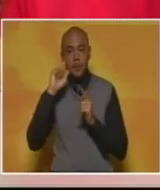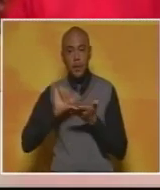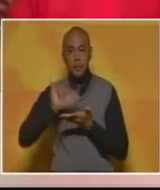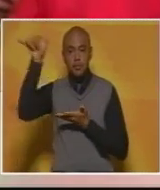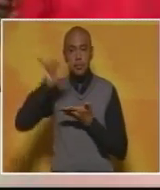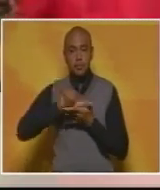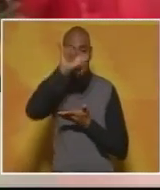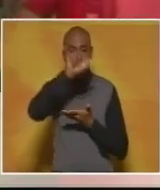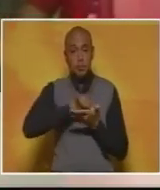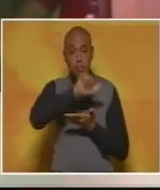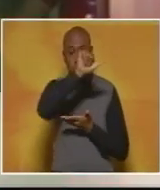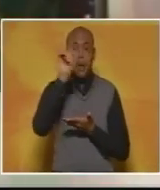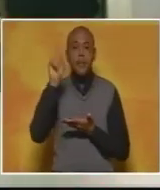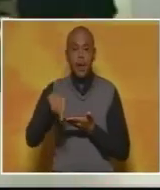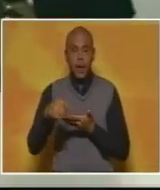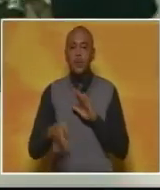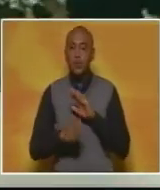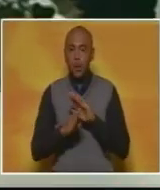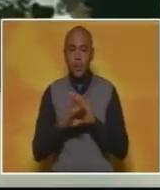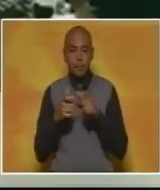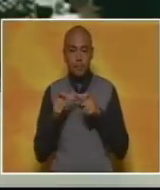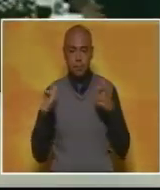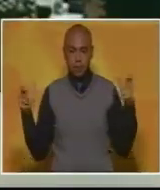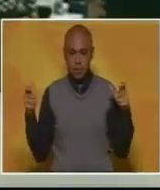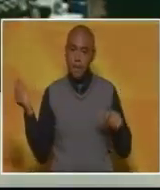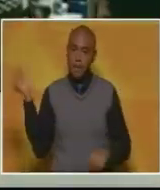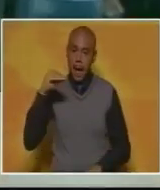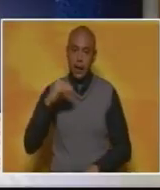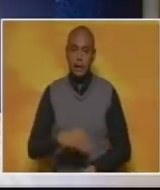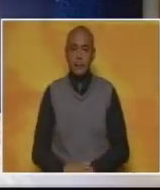Conviasa. Añadió que continuarán expandiendo rutas de vuelo.